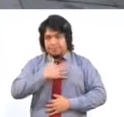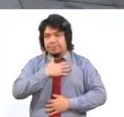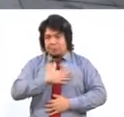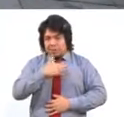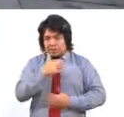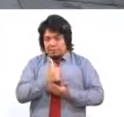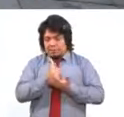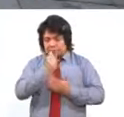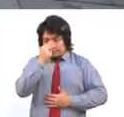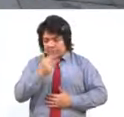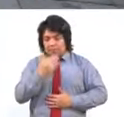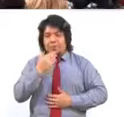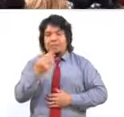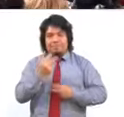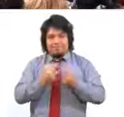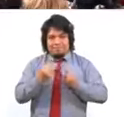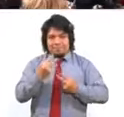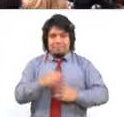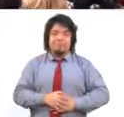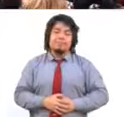ciudad. Bienvenida.